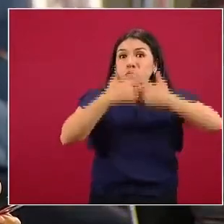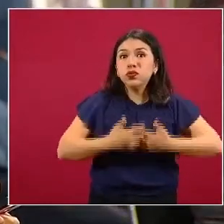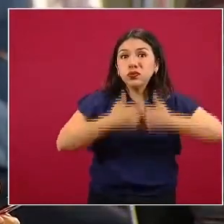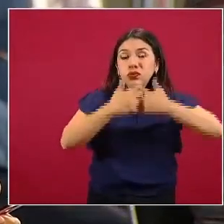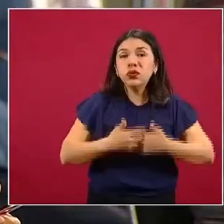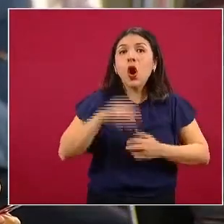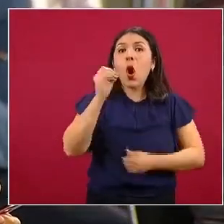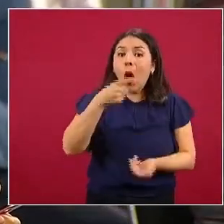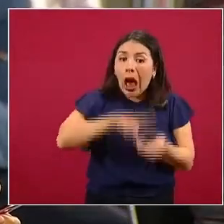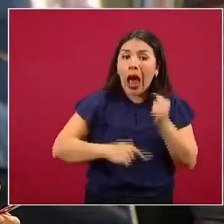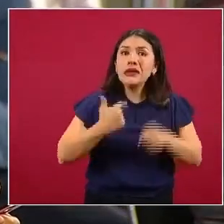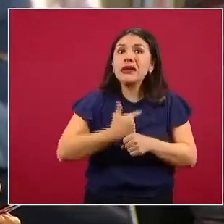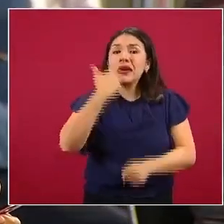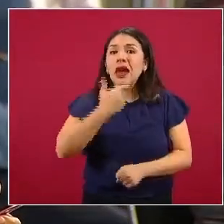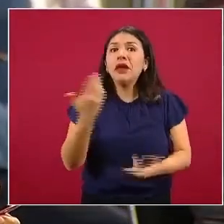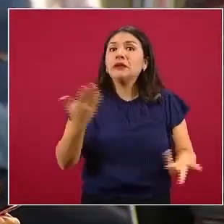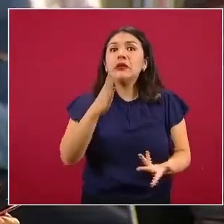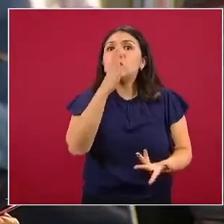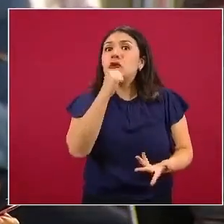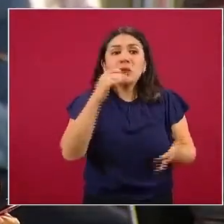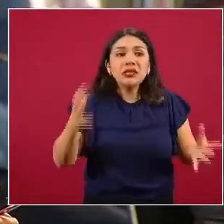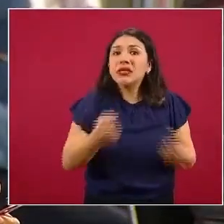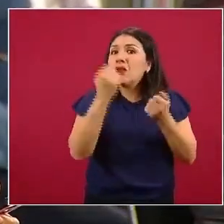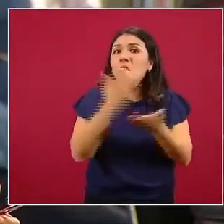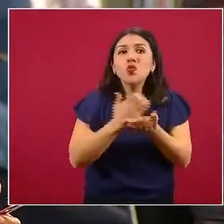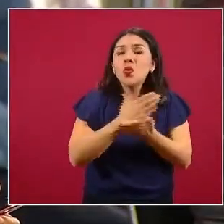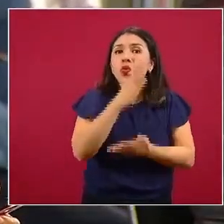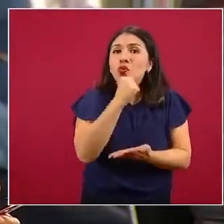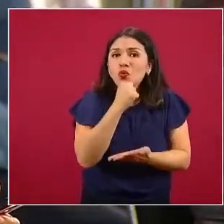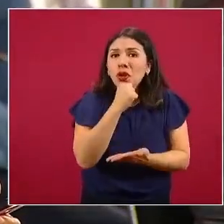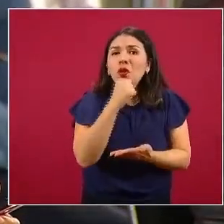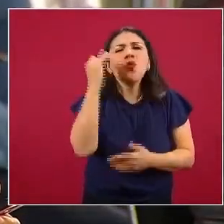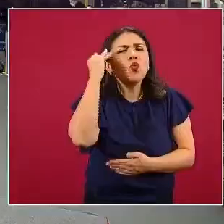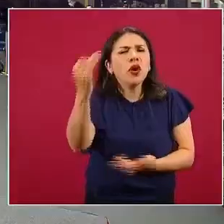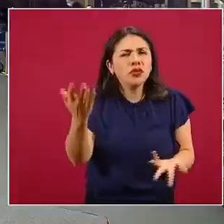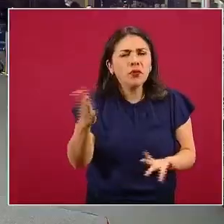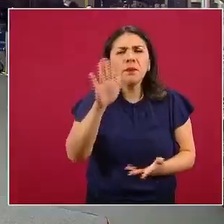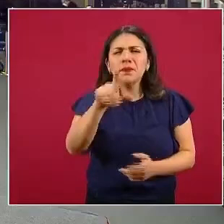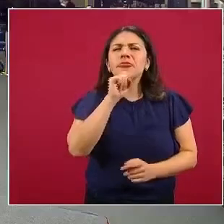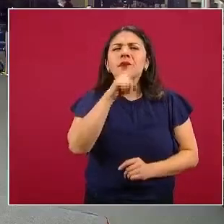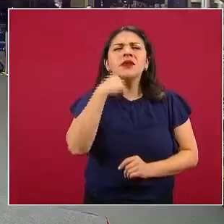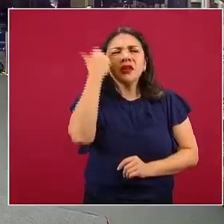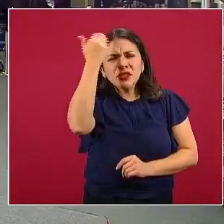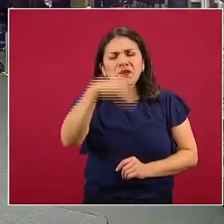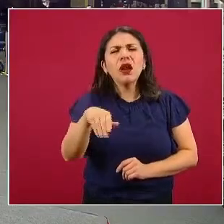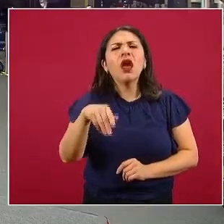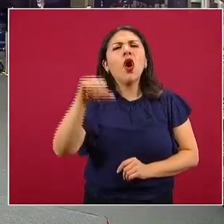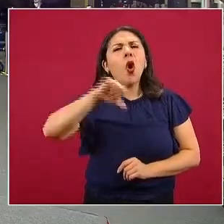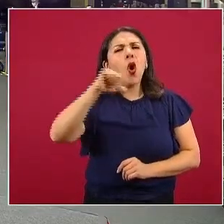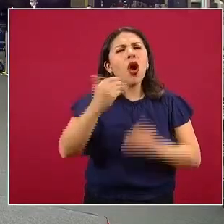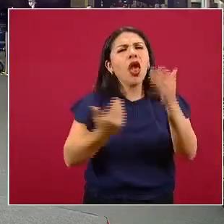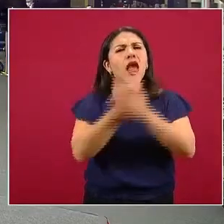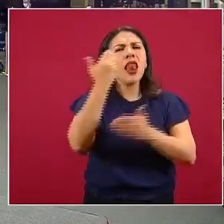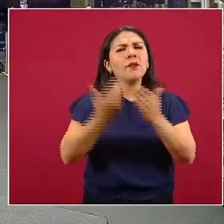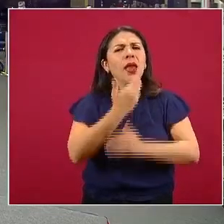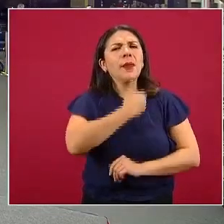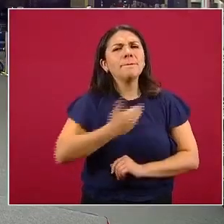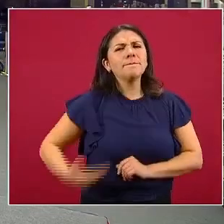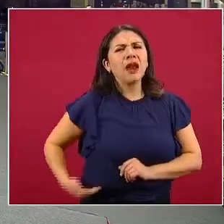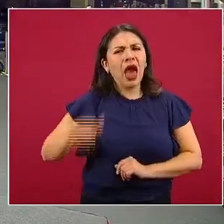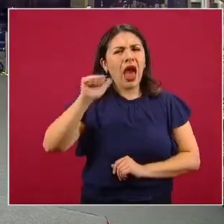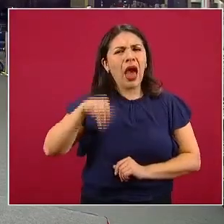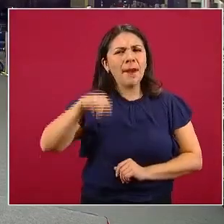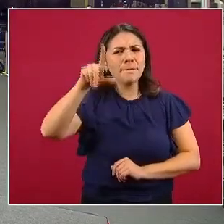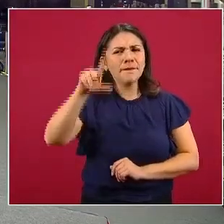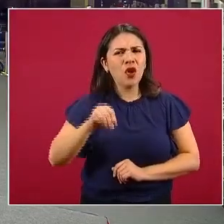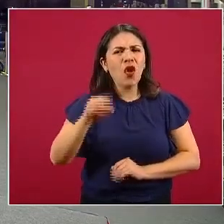que por su gravedad ya no se puede salvar. Y también quería preguntarle sobre las declaraciones de hoy del presidente Andrés